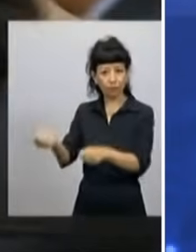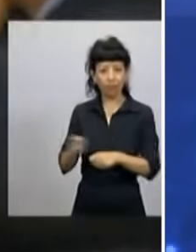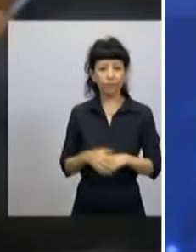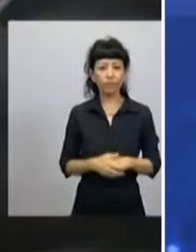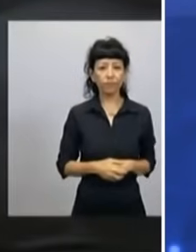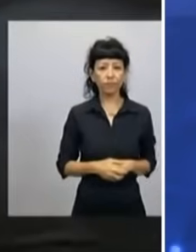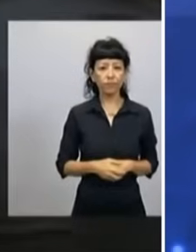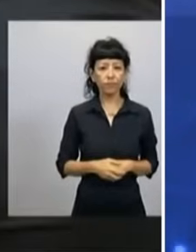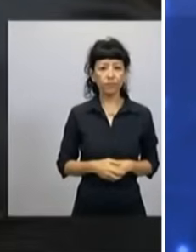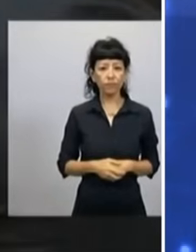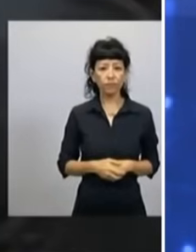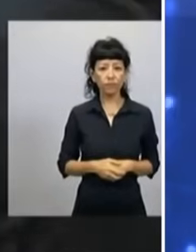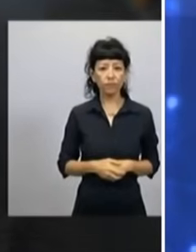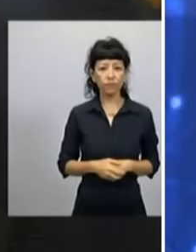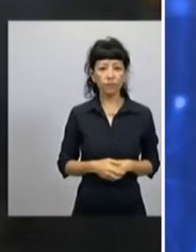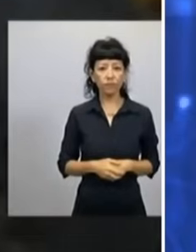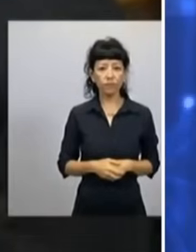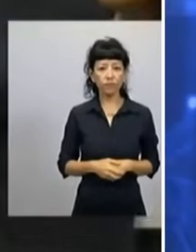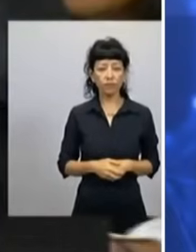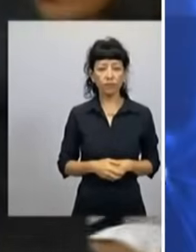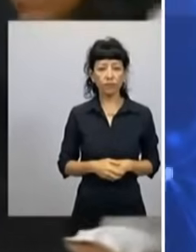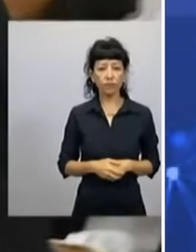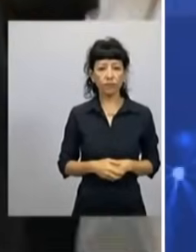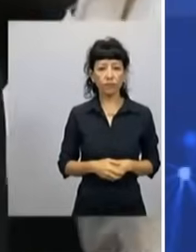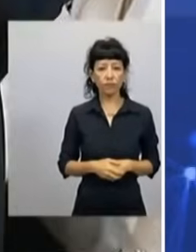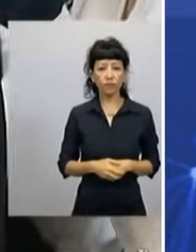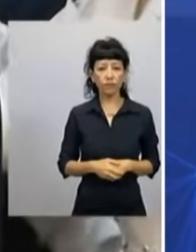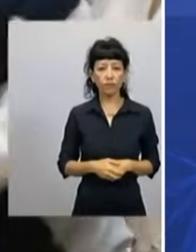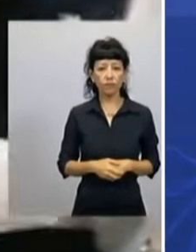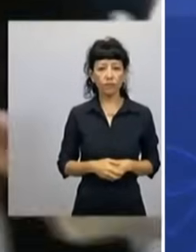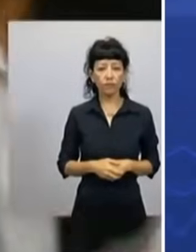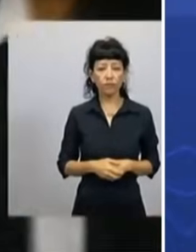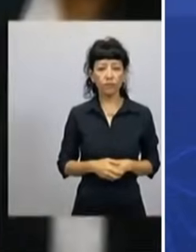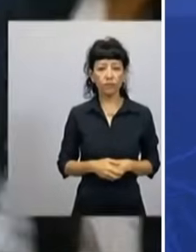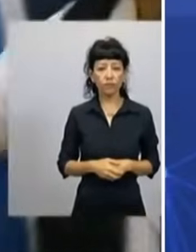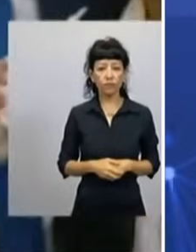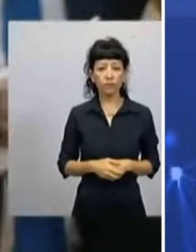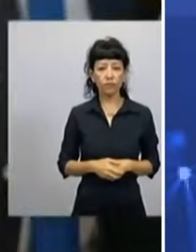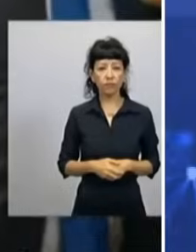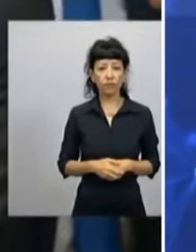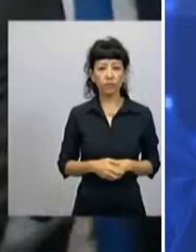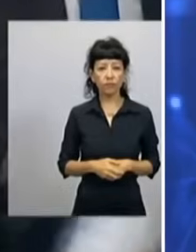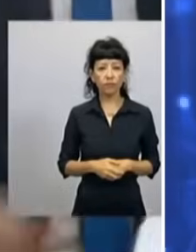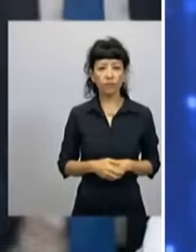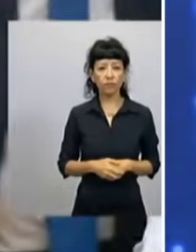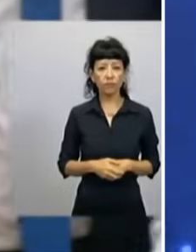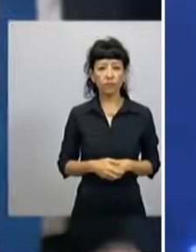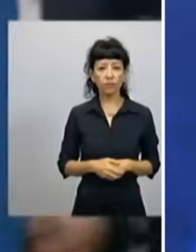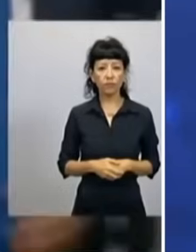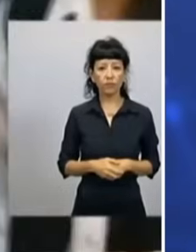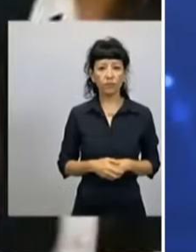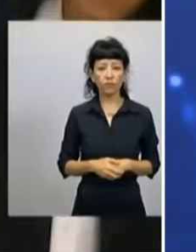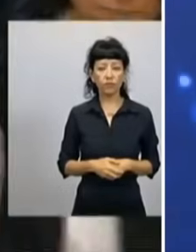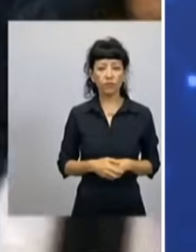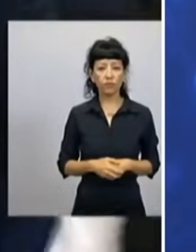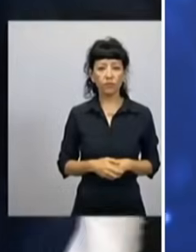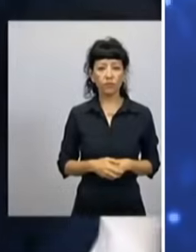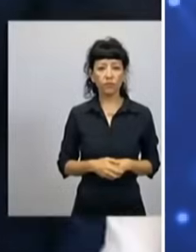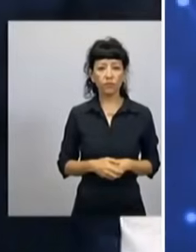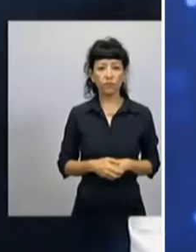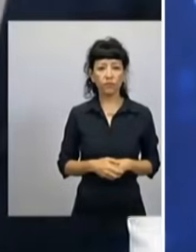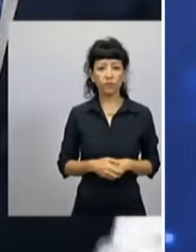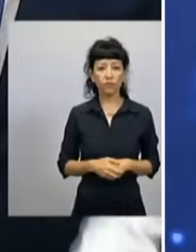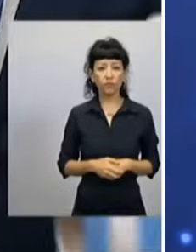ganancias. Uno de los elementos que se supo después de que hablara Caputo es que volvía el impuesto a las ganancias. Entonces, ¿cuántas de